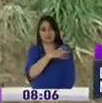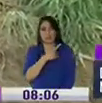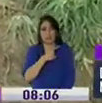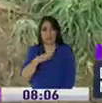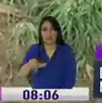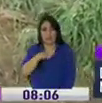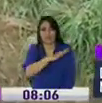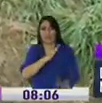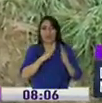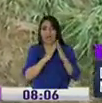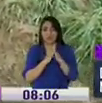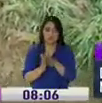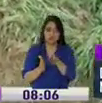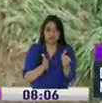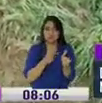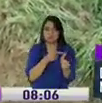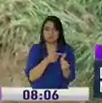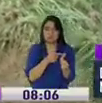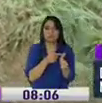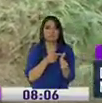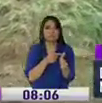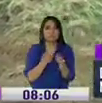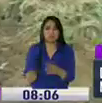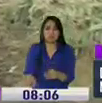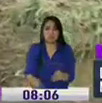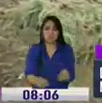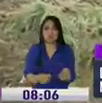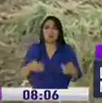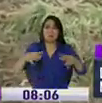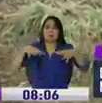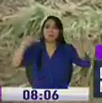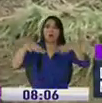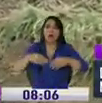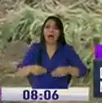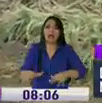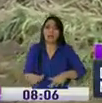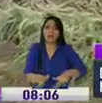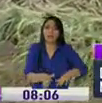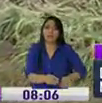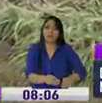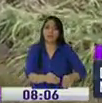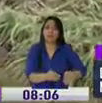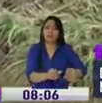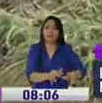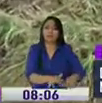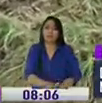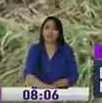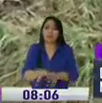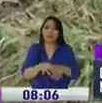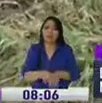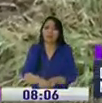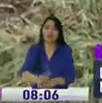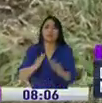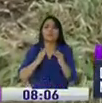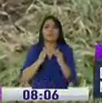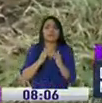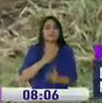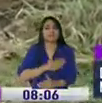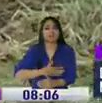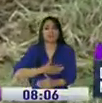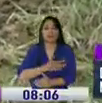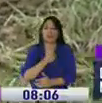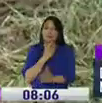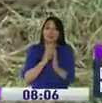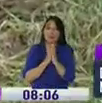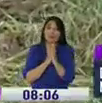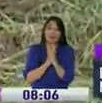de esta casa de aquí y a mí me pasa la humedad porque toda la tierra comienza a derrumbarse y se va a mi casa. Por favor, yo es el pedido.